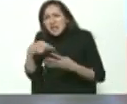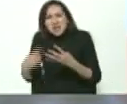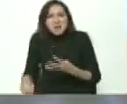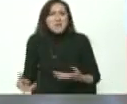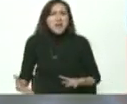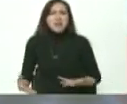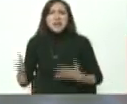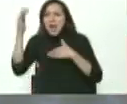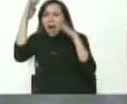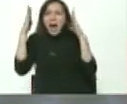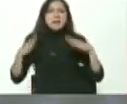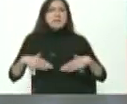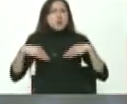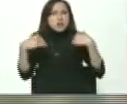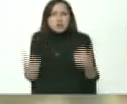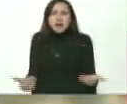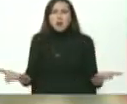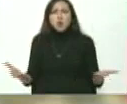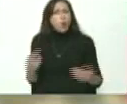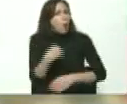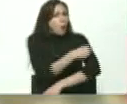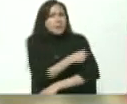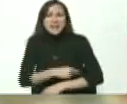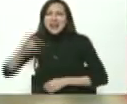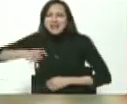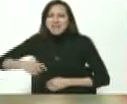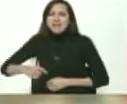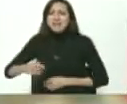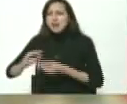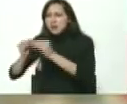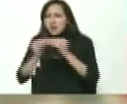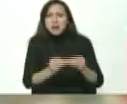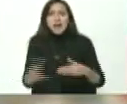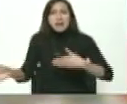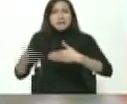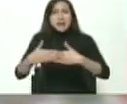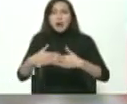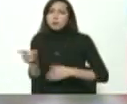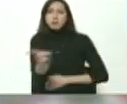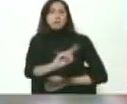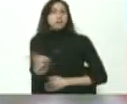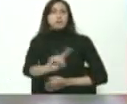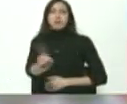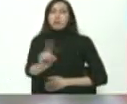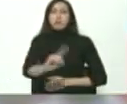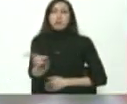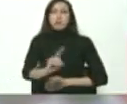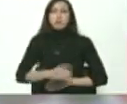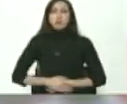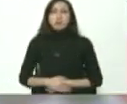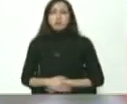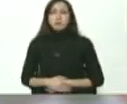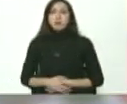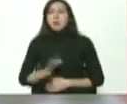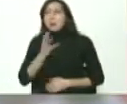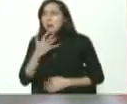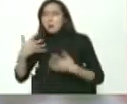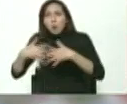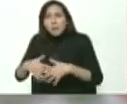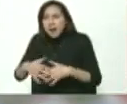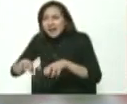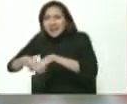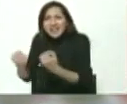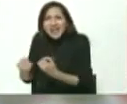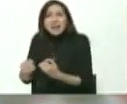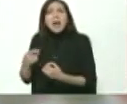CAP, un hospital. No vas a cerrar el servicio. Si se te dañó una máquina, bueno, tú